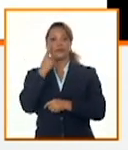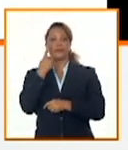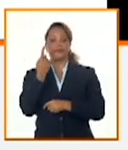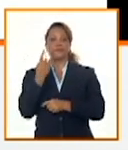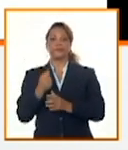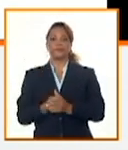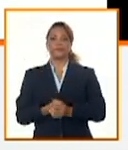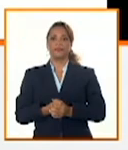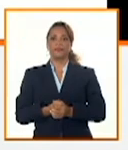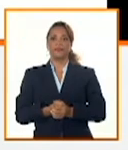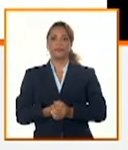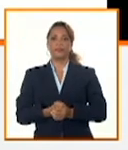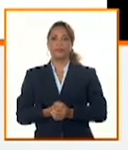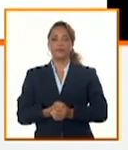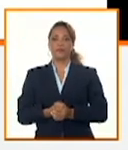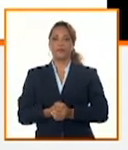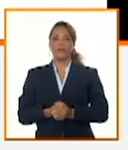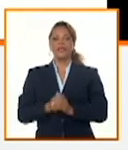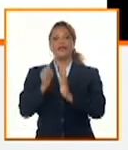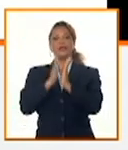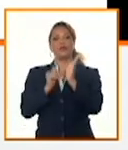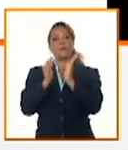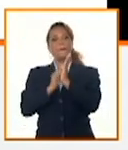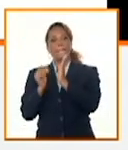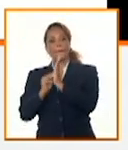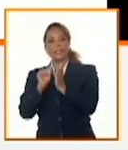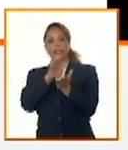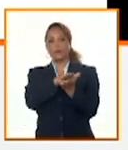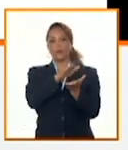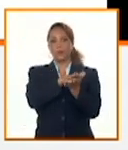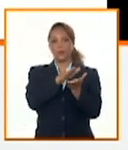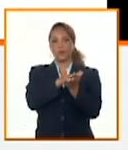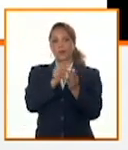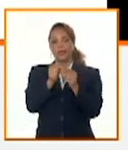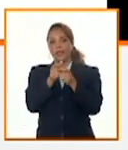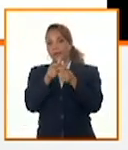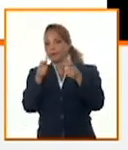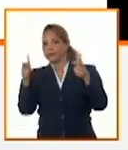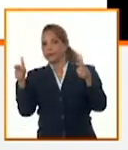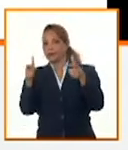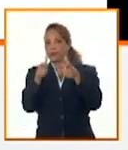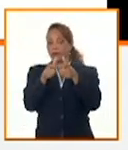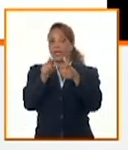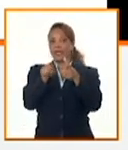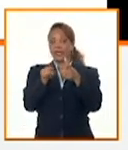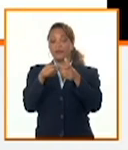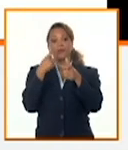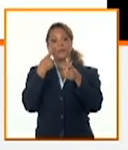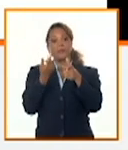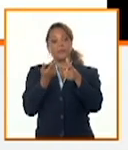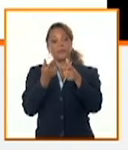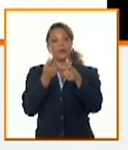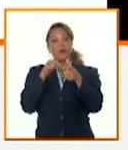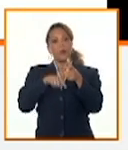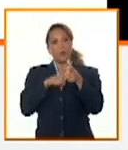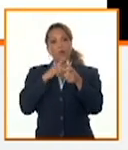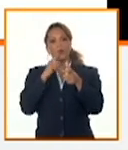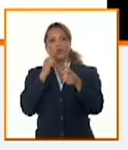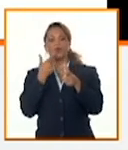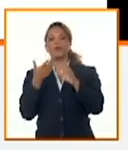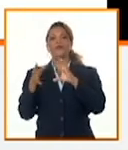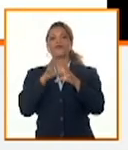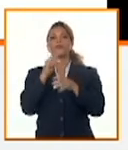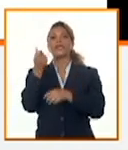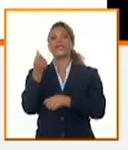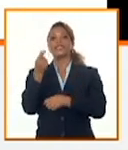el efecto acumulado de todos esos meses de todas esas barras pequeñas o grandes hace que que tengamos hoy un nivel de efectivo